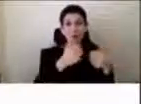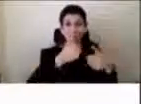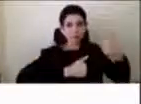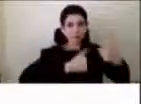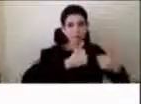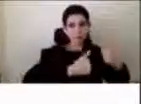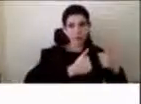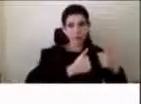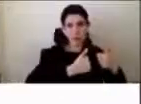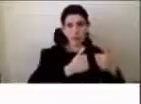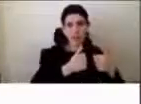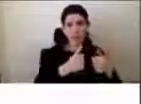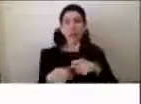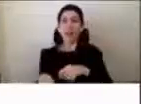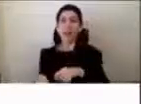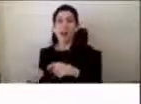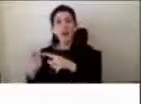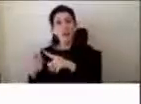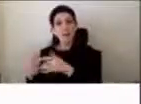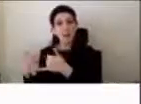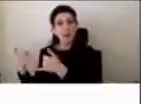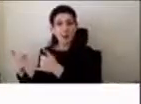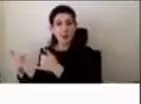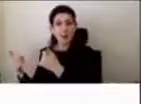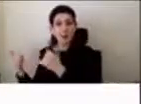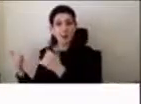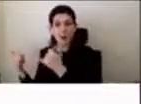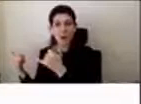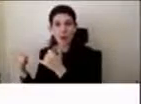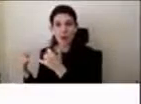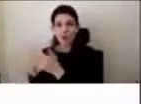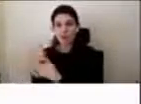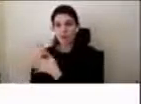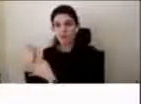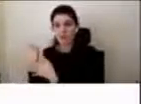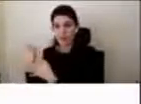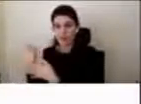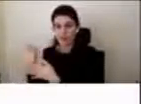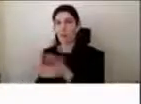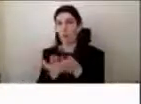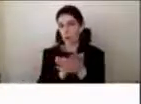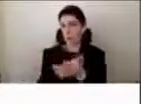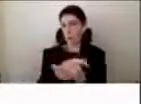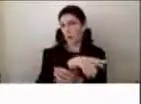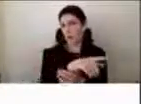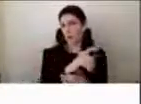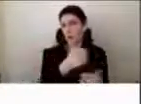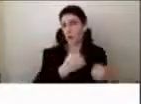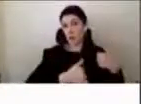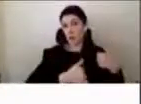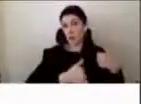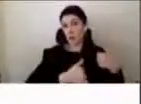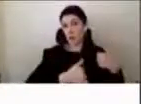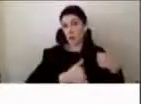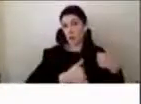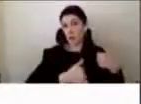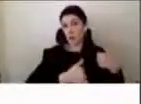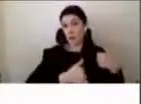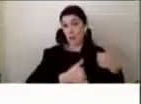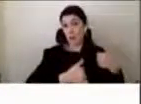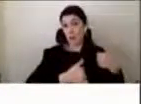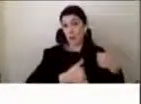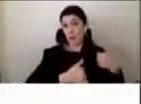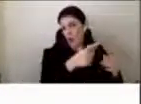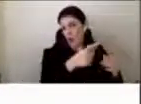colaborativa. O sea, muchos juegos son competitivos, ¿verdad? No sé, pongo el ejemplo del ping-pong, pero pueden ser muchos otros, en donde la